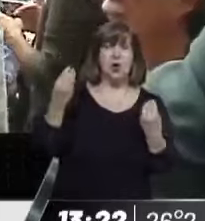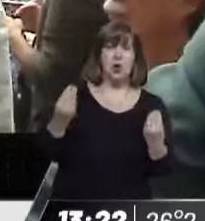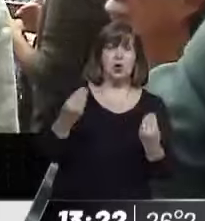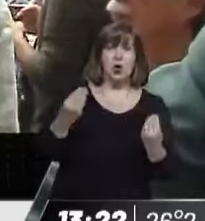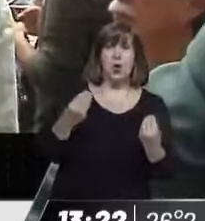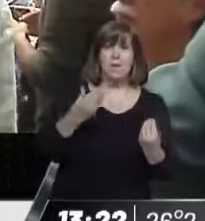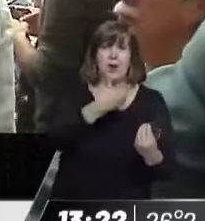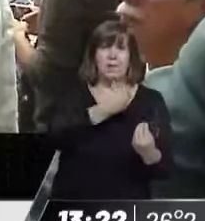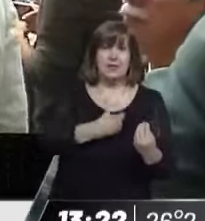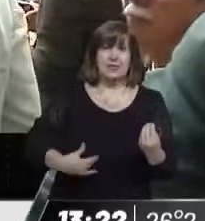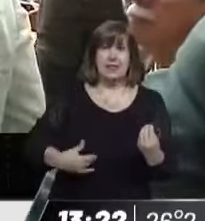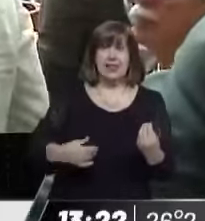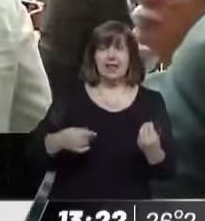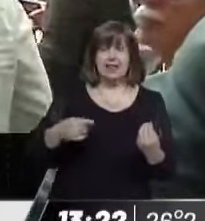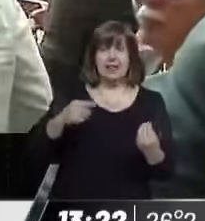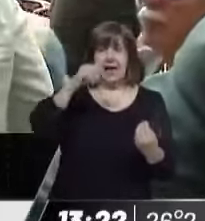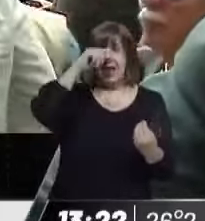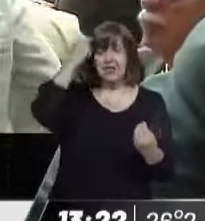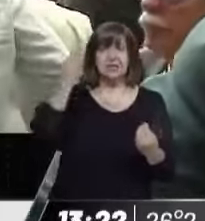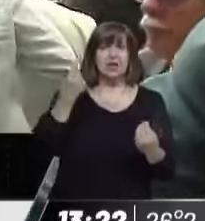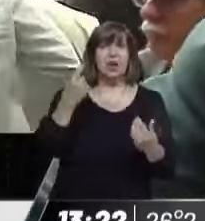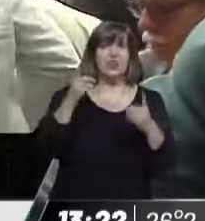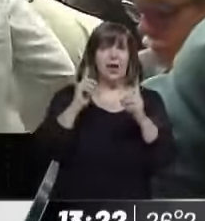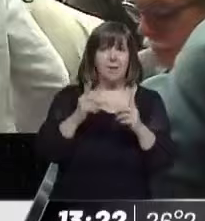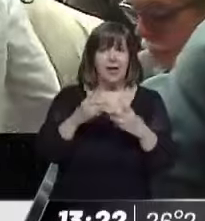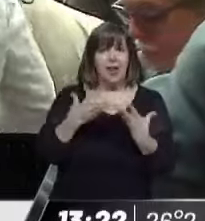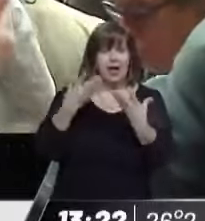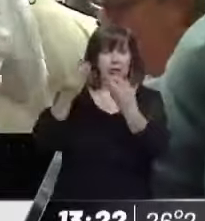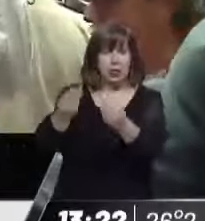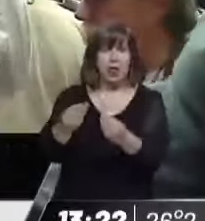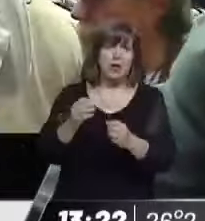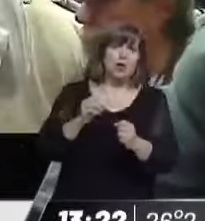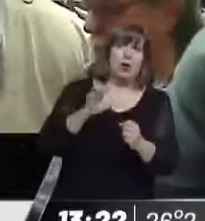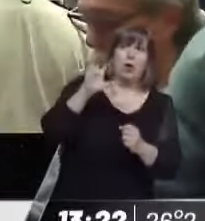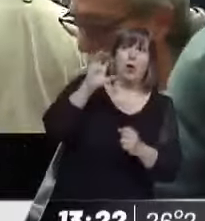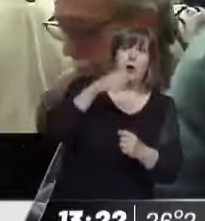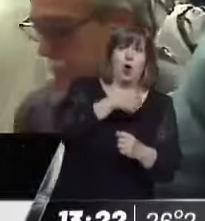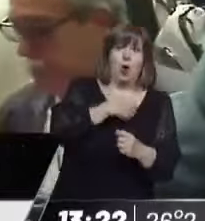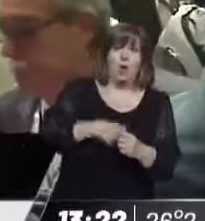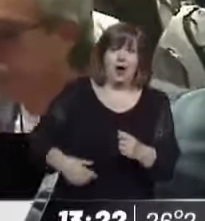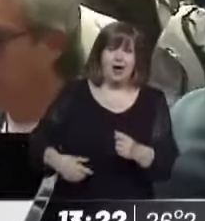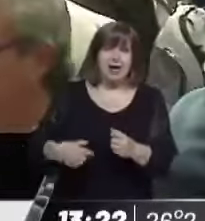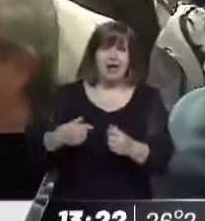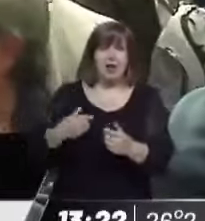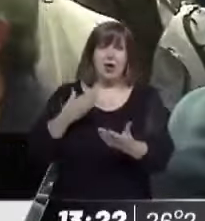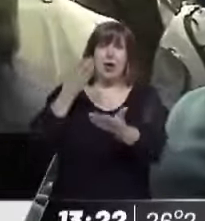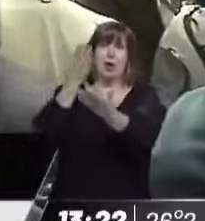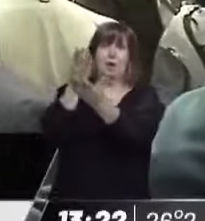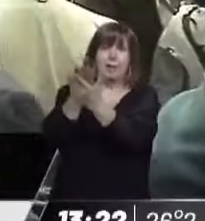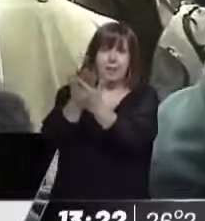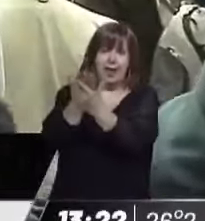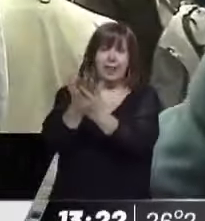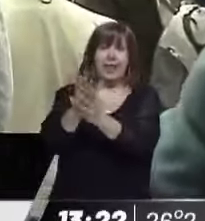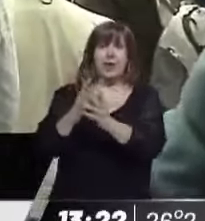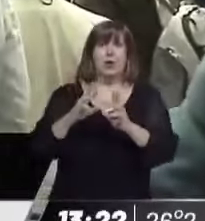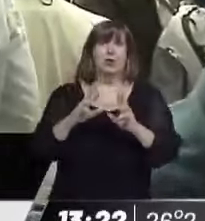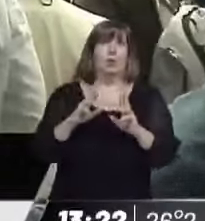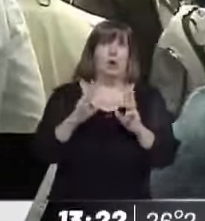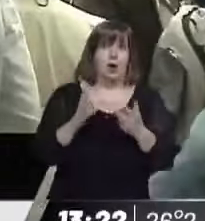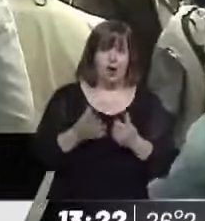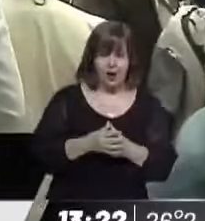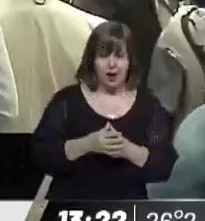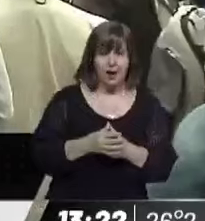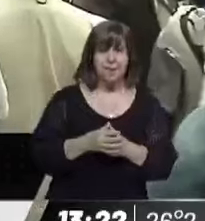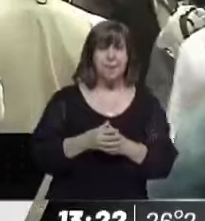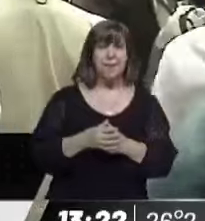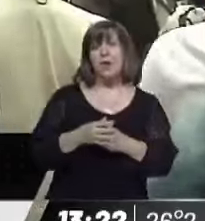los productores en esta situación. Eso es lo que espero. O el gobernador lo va a pedir, espero que eso suceda. Pero en el